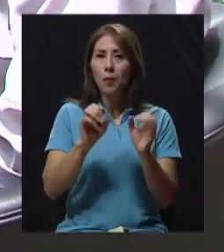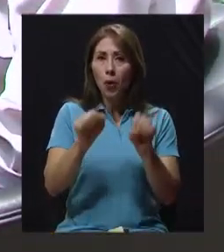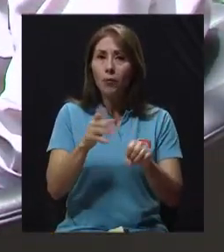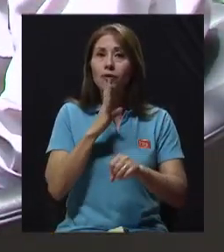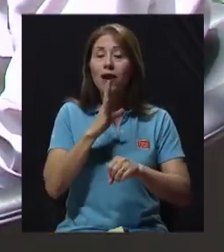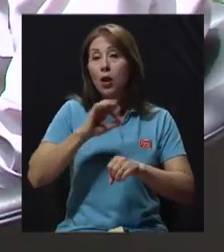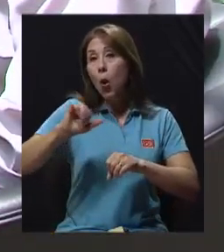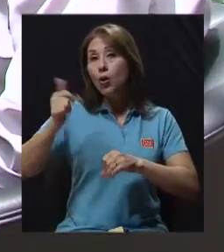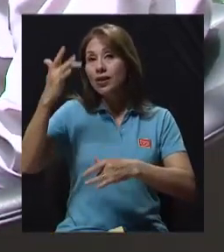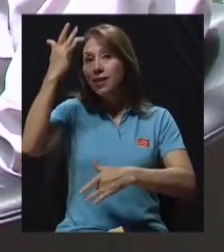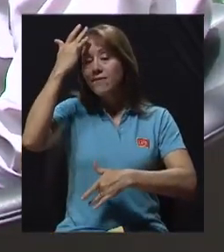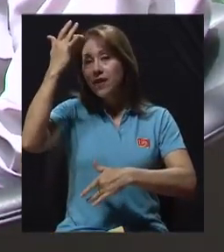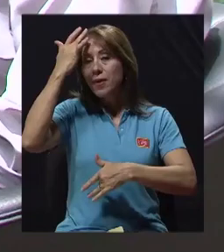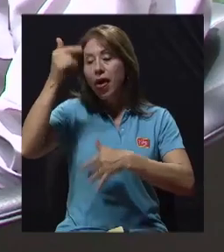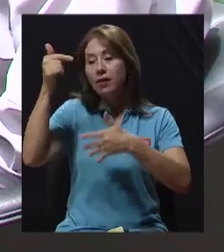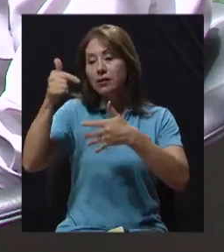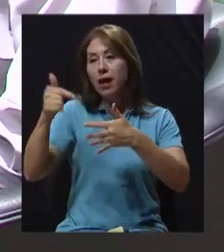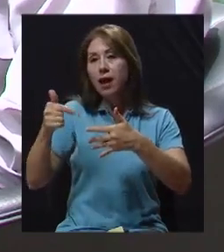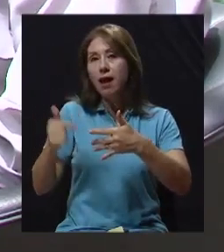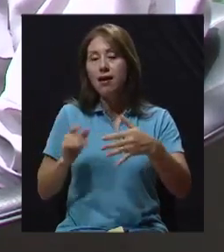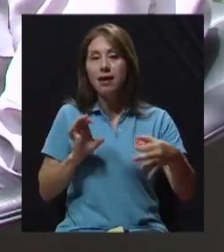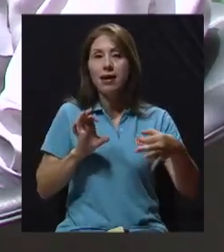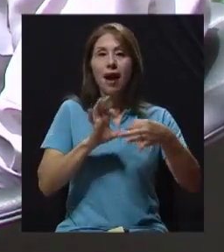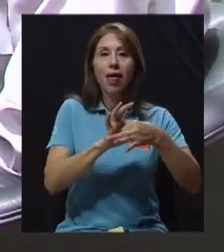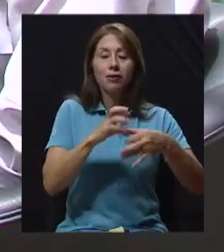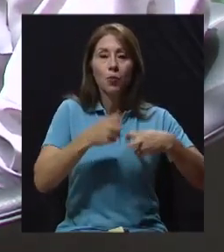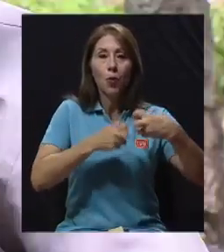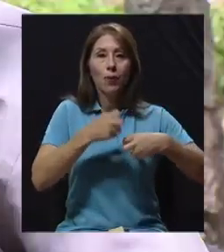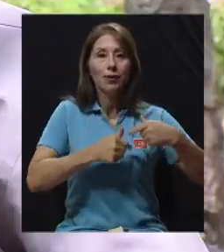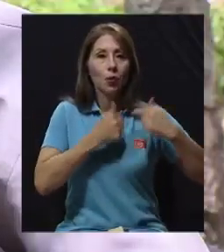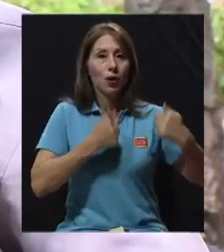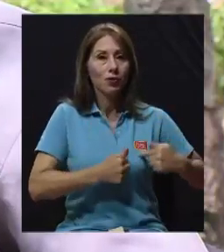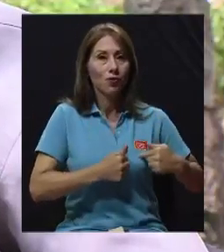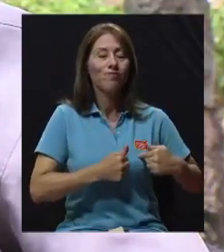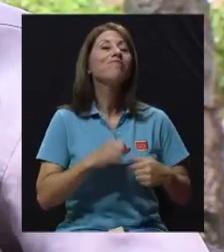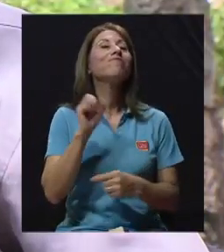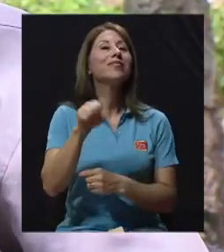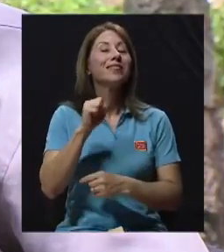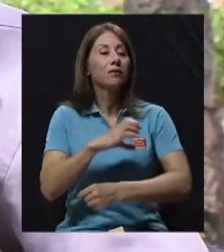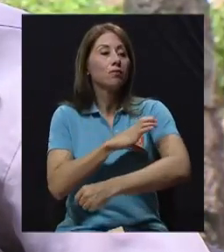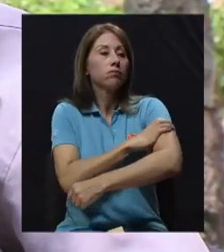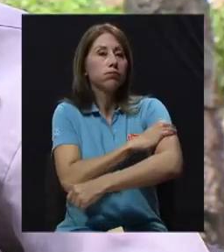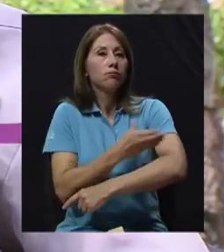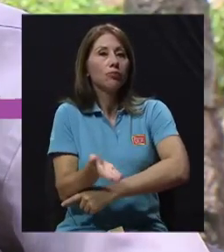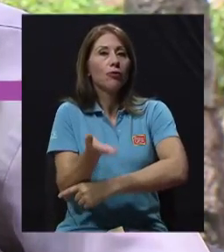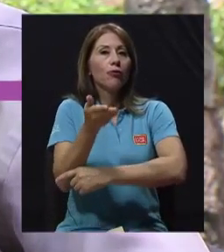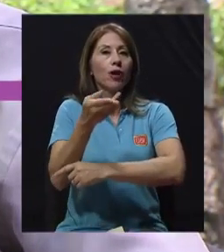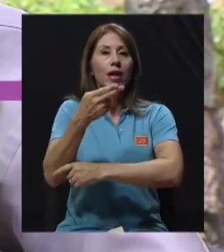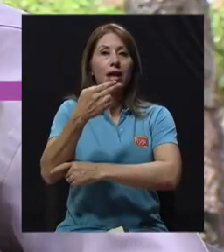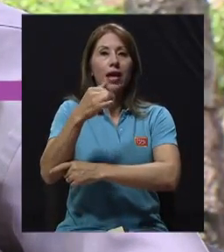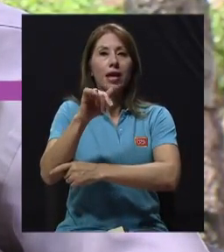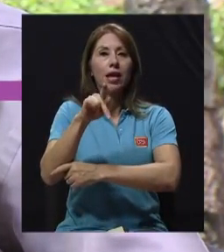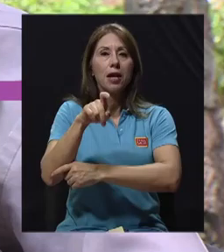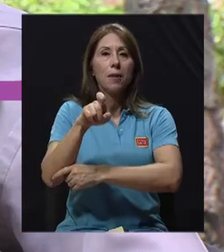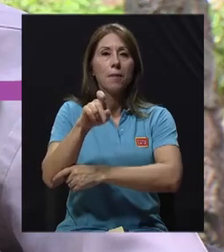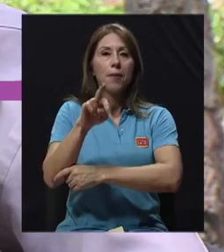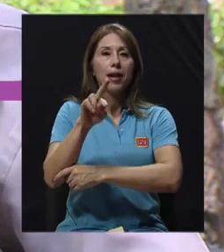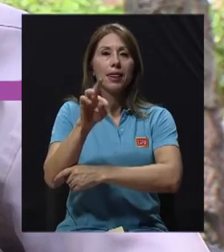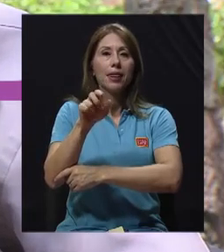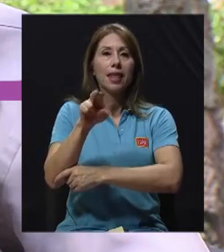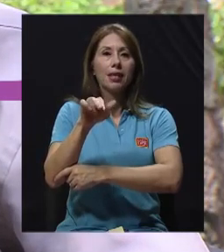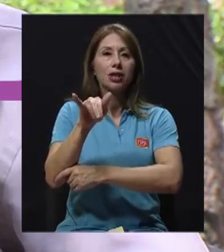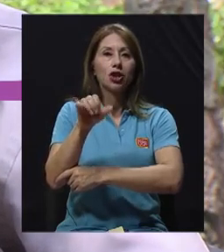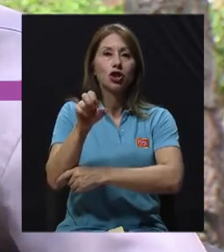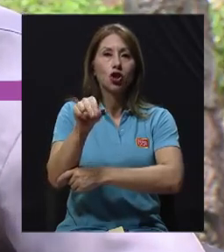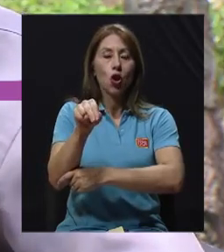estas enfermedades que van ligadas a problemas del corazón más adelante. Sí, la hipertensión es quizás la enfermedad